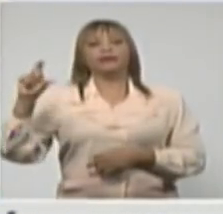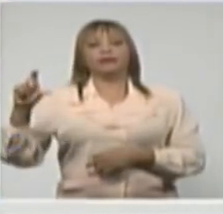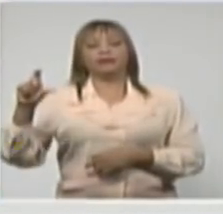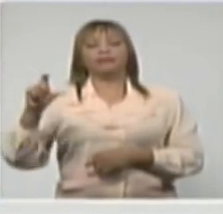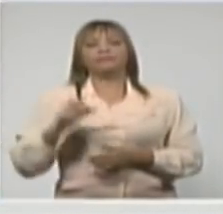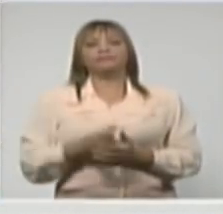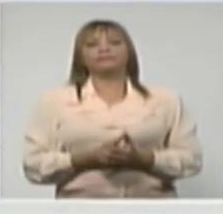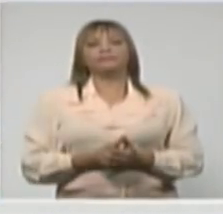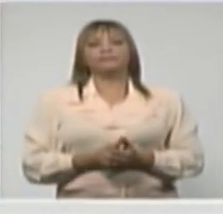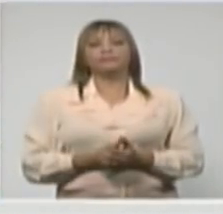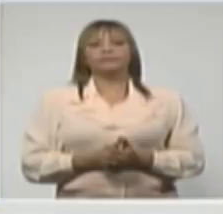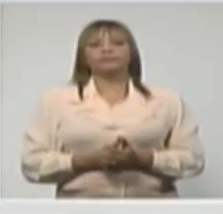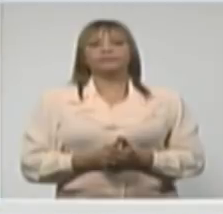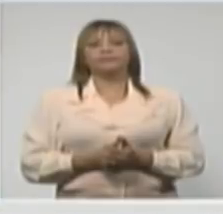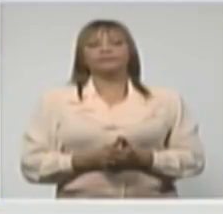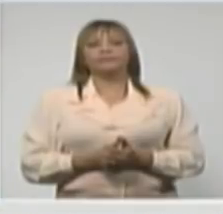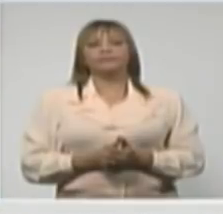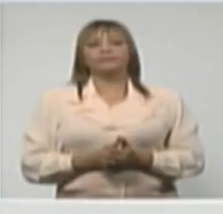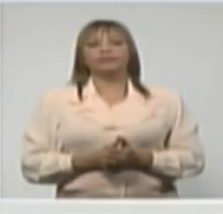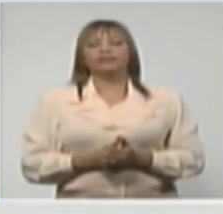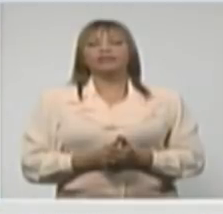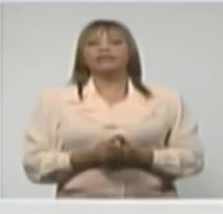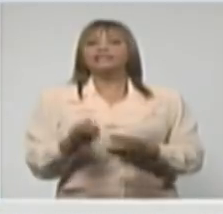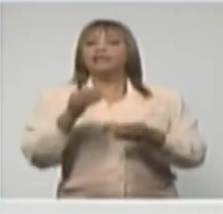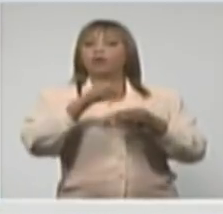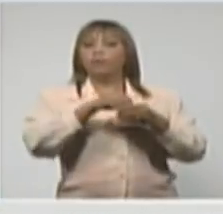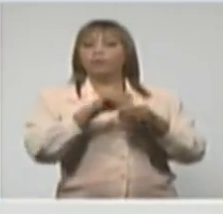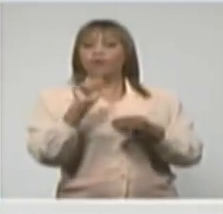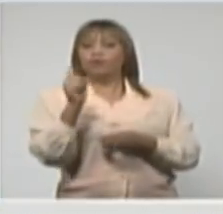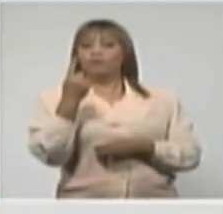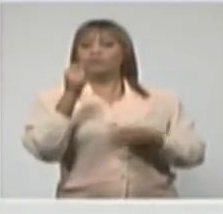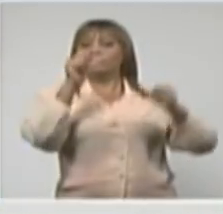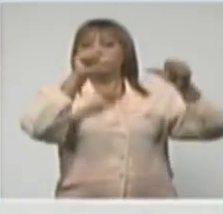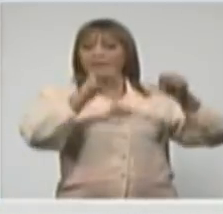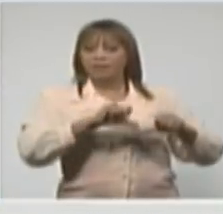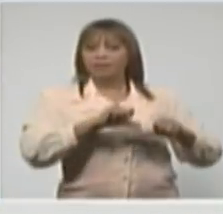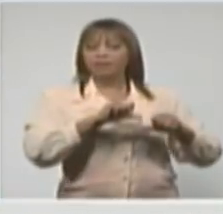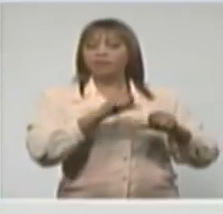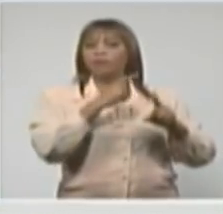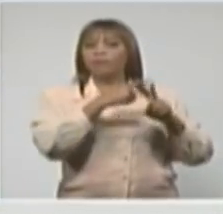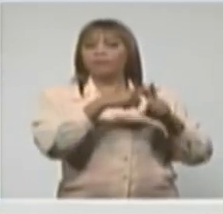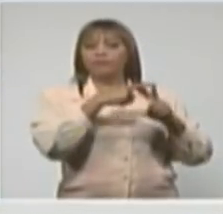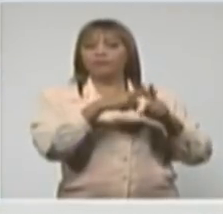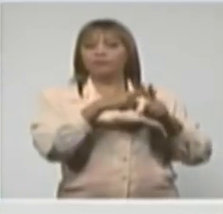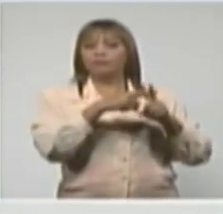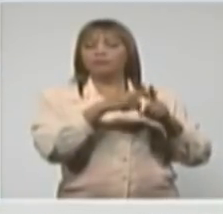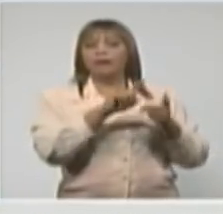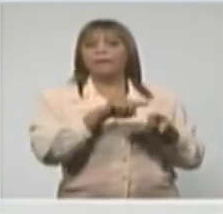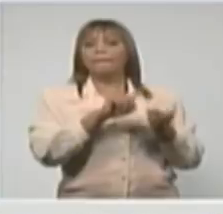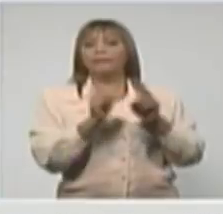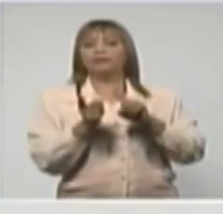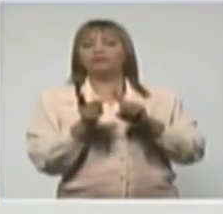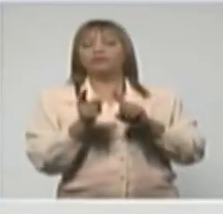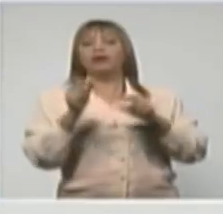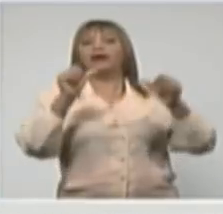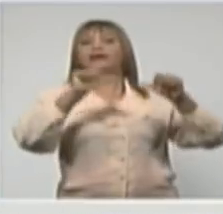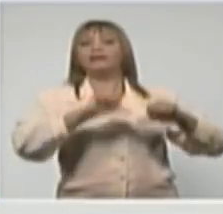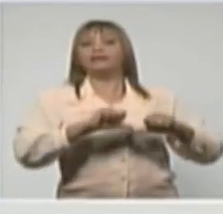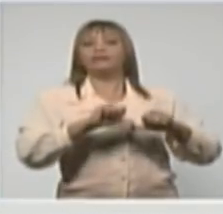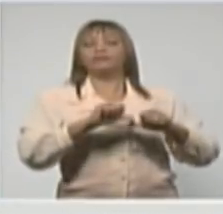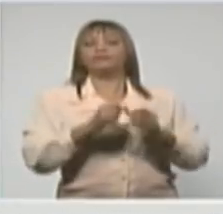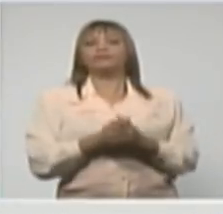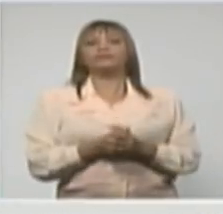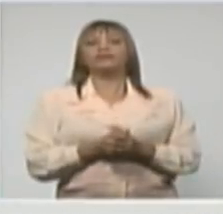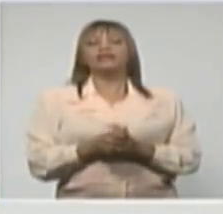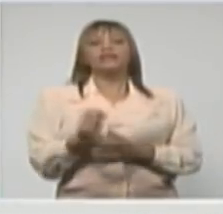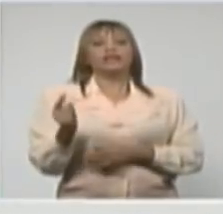pues se incorporó un crítico confirmado, se pasó al estado de crítico, y una